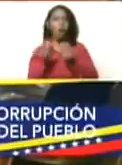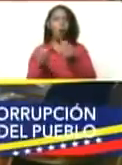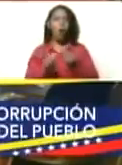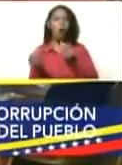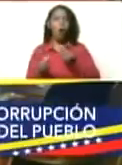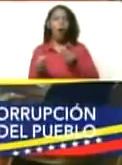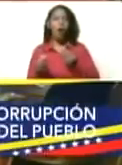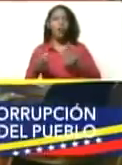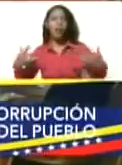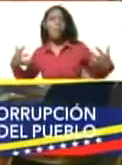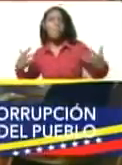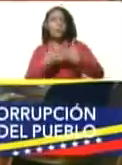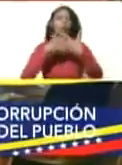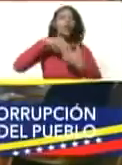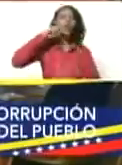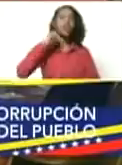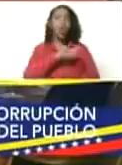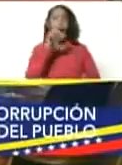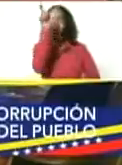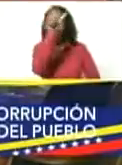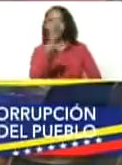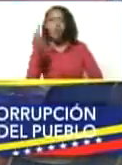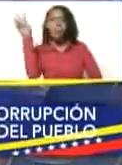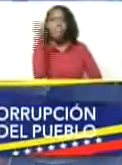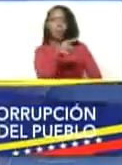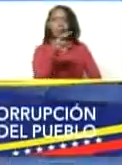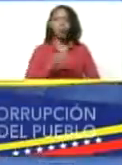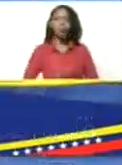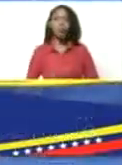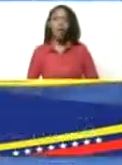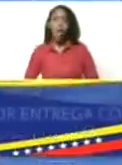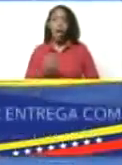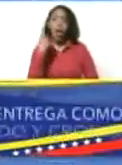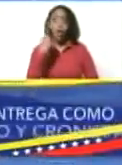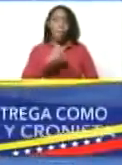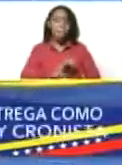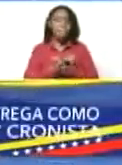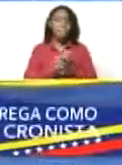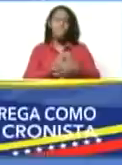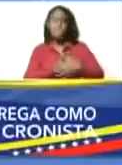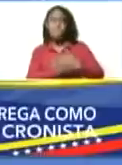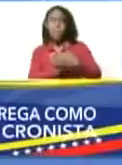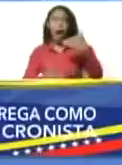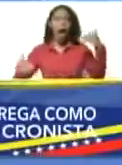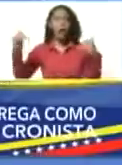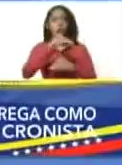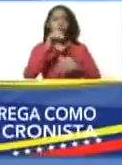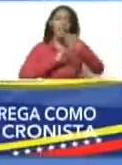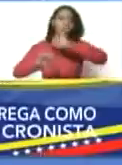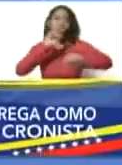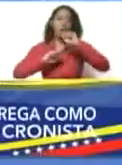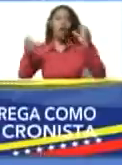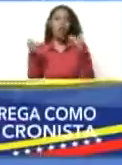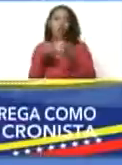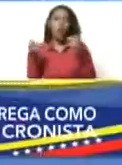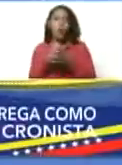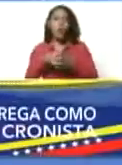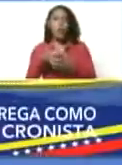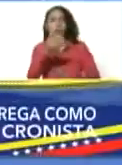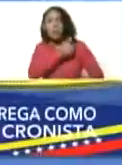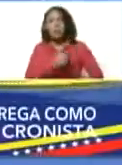del conflicto histórico de la Guayana Esequiba y uno de los mayores defensores, miembro de la Comisión